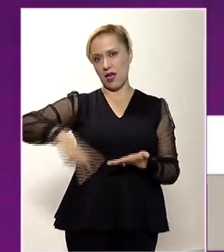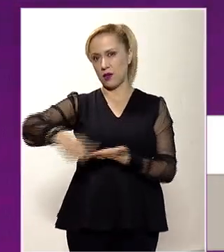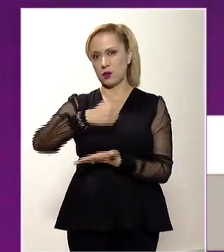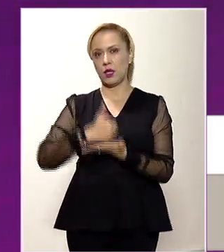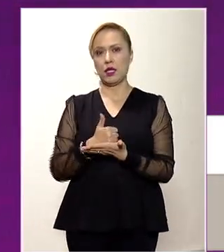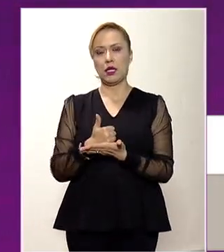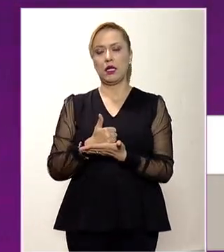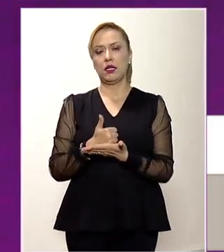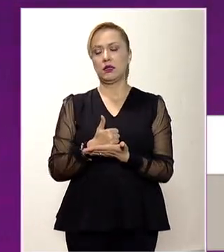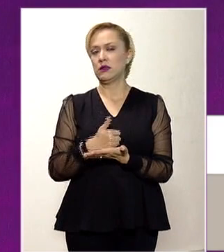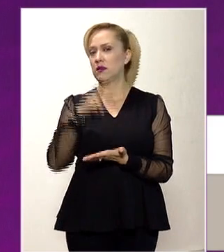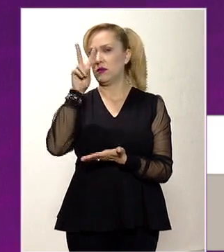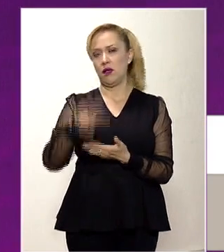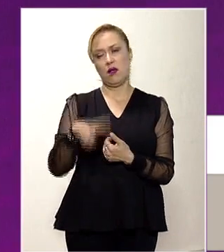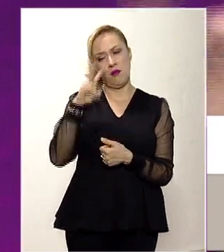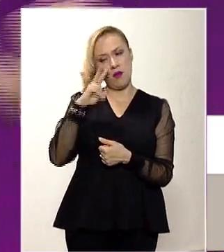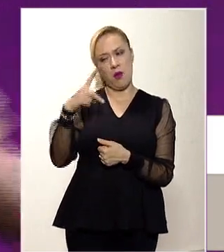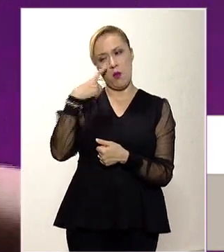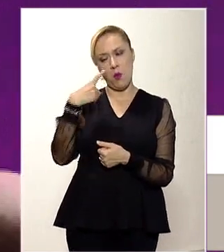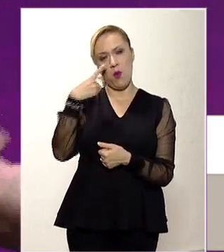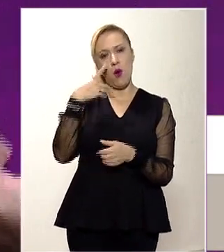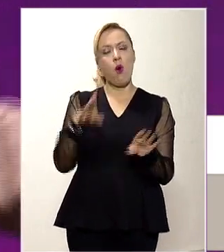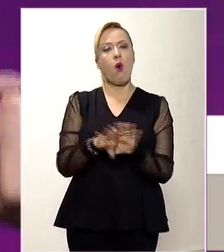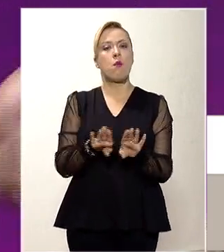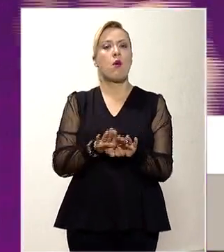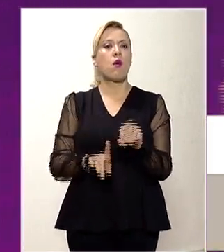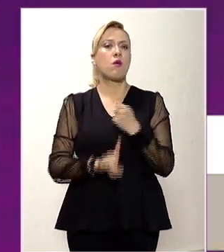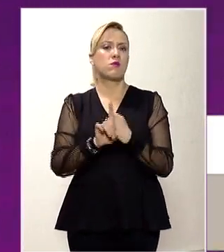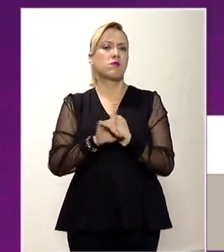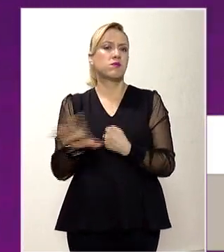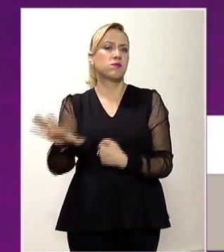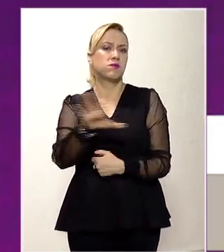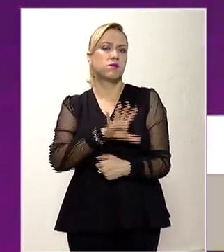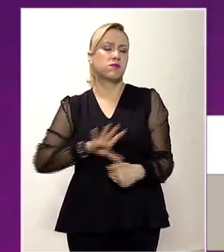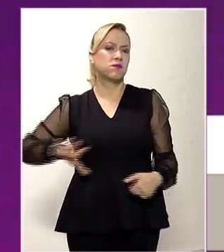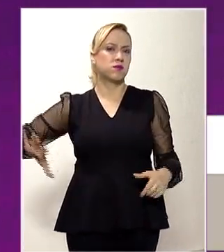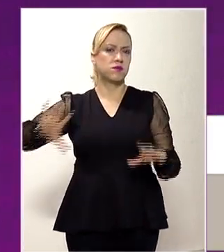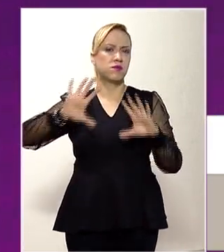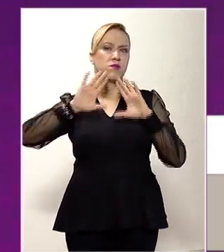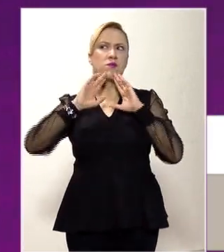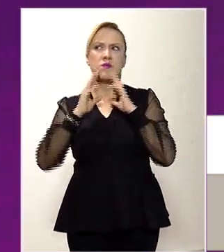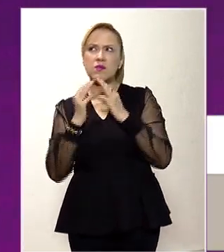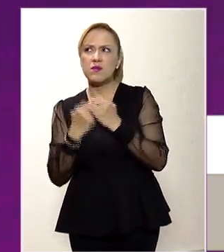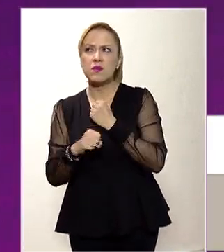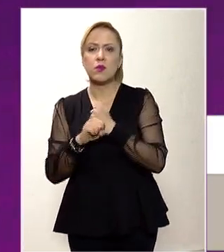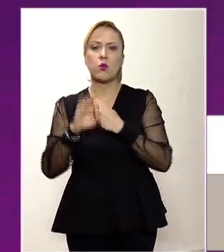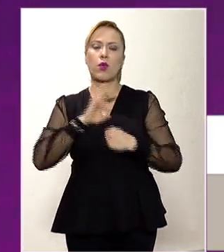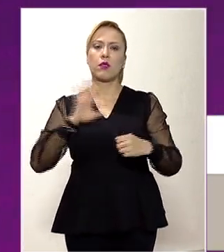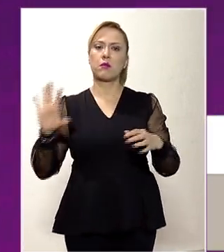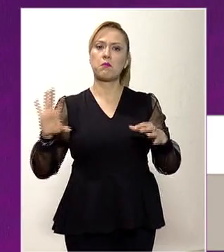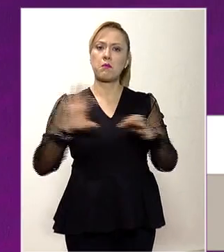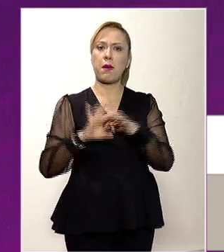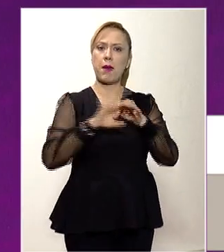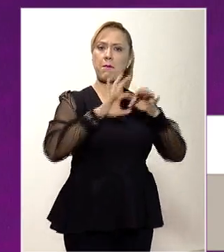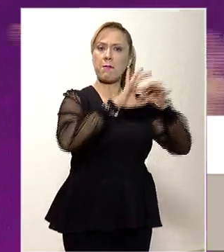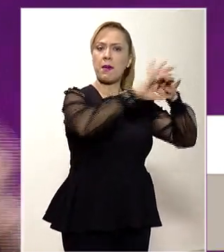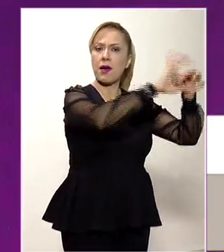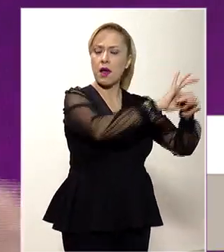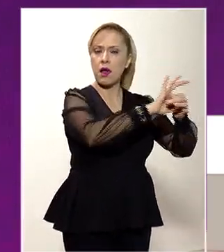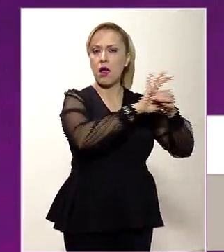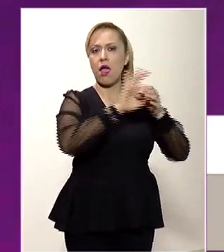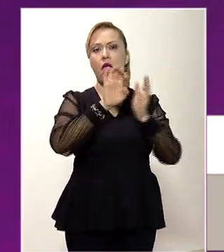México, es algo que también estamos viendo, la forma en la que estos fenómenos de criminalidad se interrelacionan con otras dinámicas que pueden llegar a ser mucho más